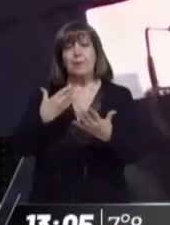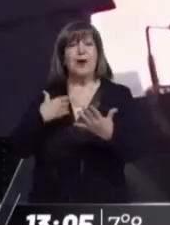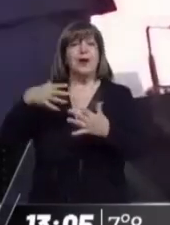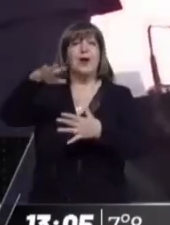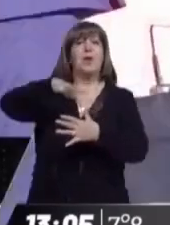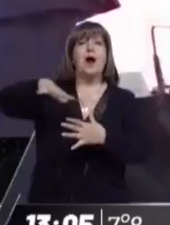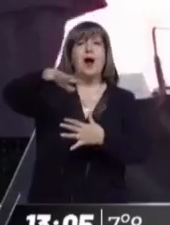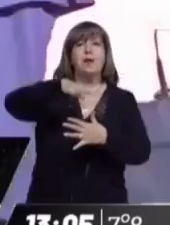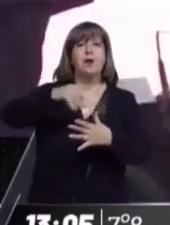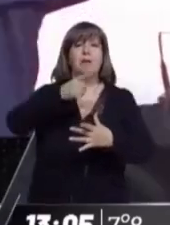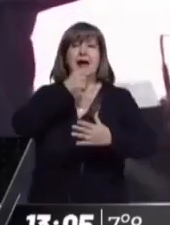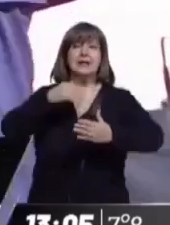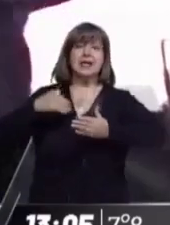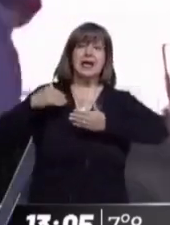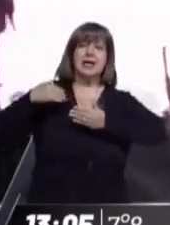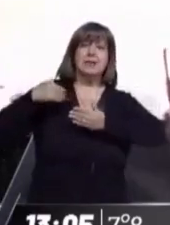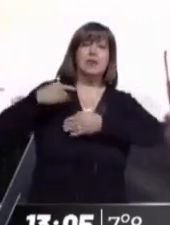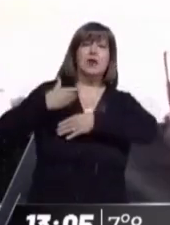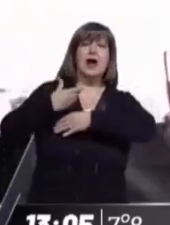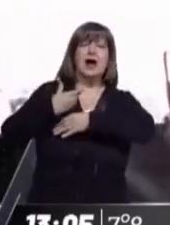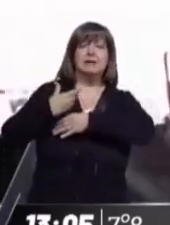estado retrasados en materia de explorar.